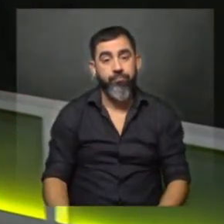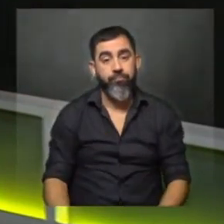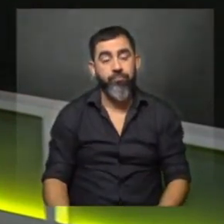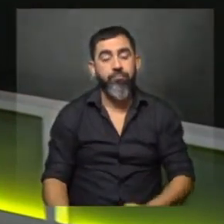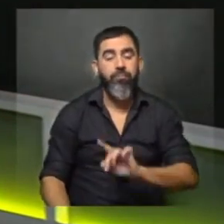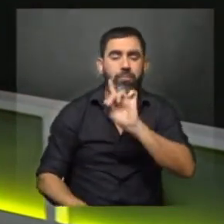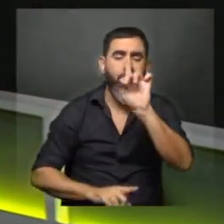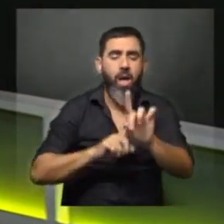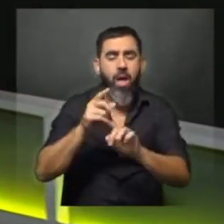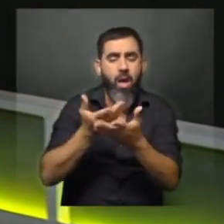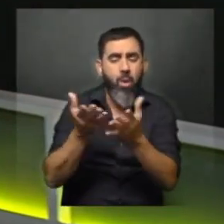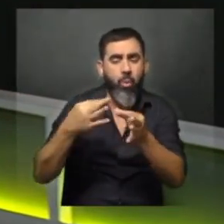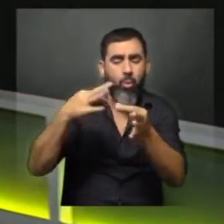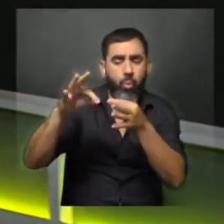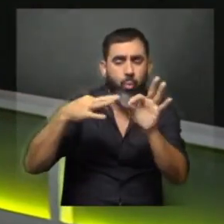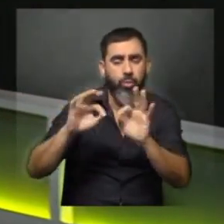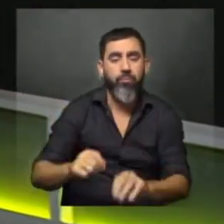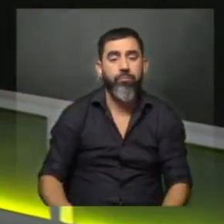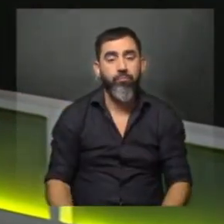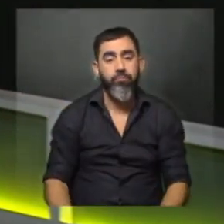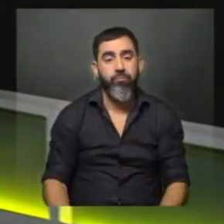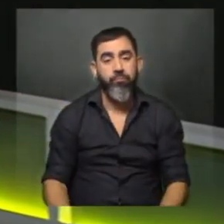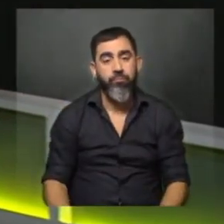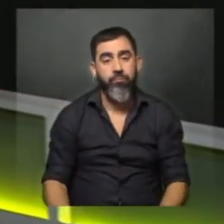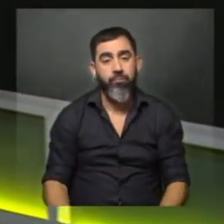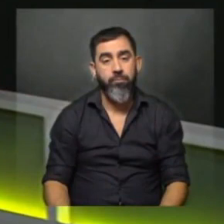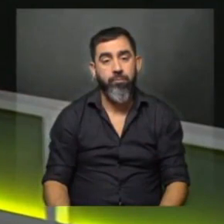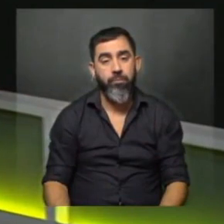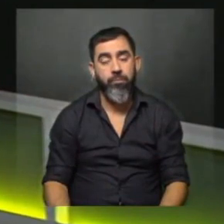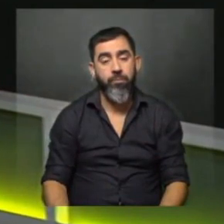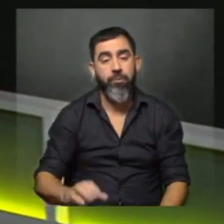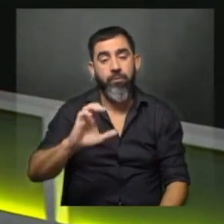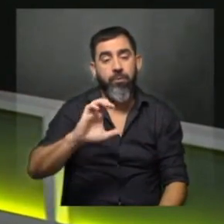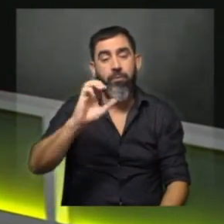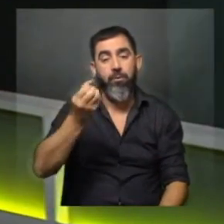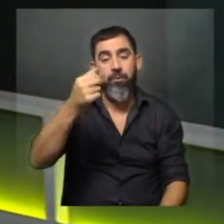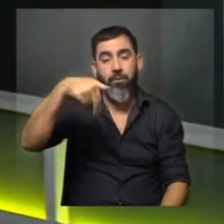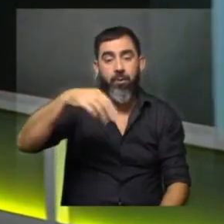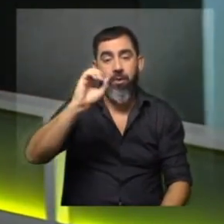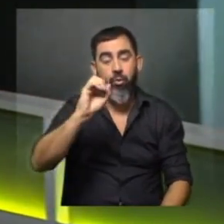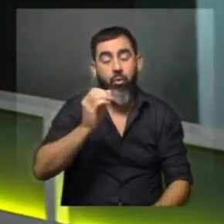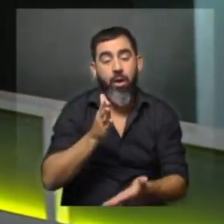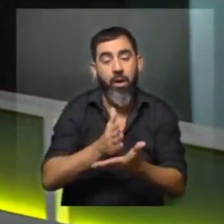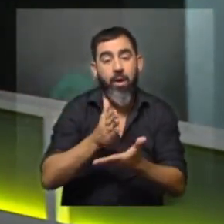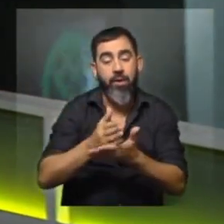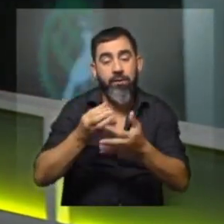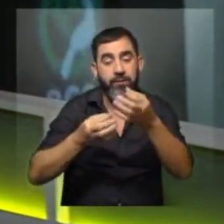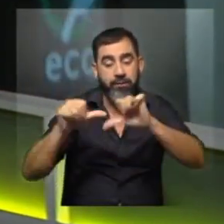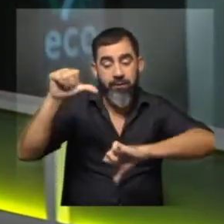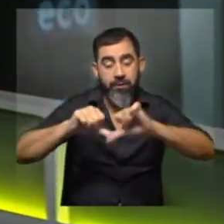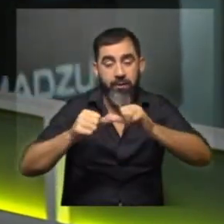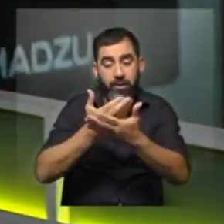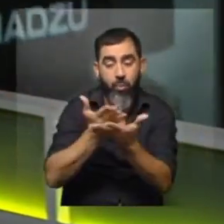algunos de ellos con un poco más de detalle. El químico farmacéutico Rubén Cano, asistente académico de Facultad de Química, nos muestra